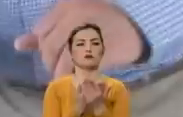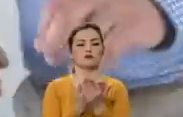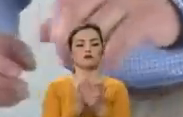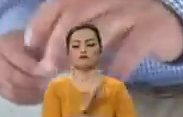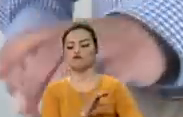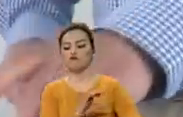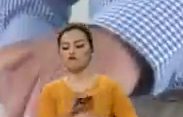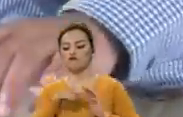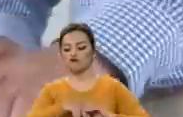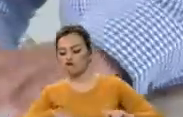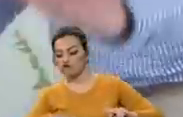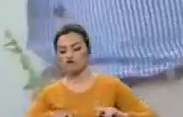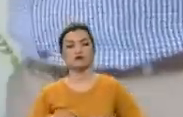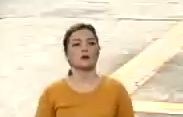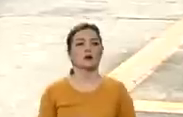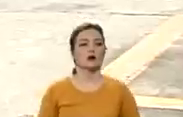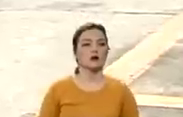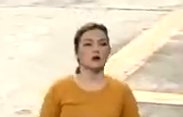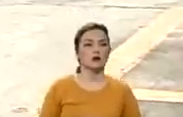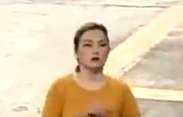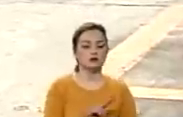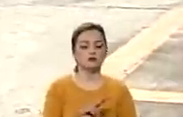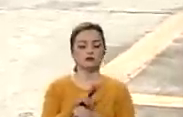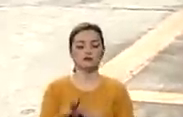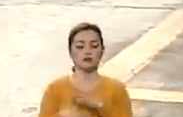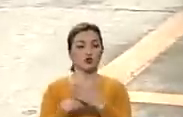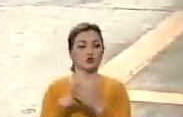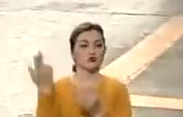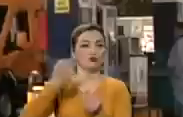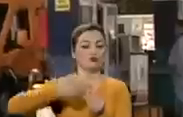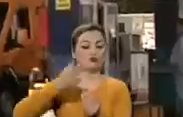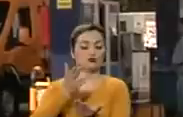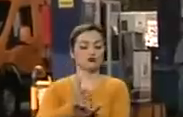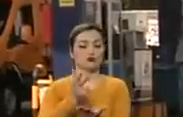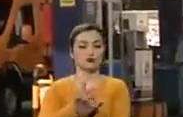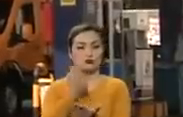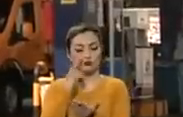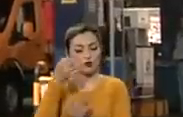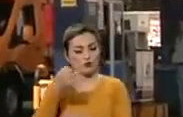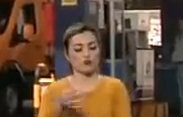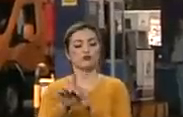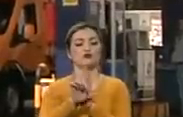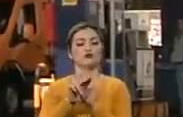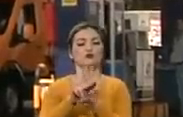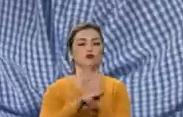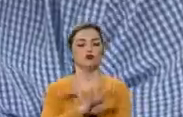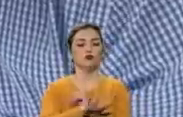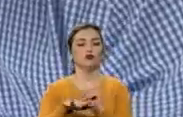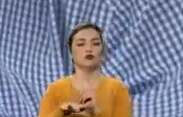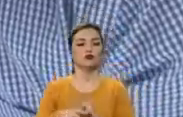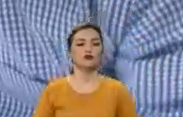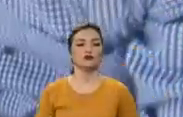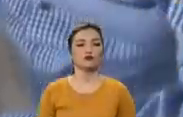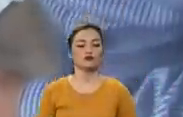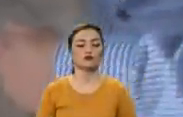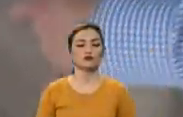que se hicieron. La entidad también informó que se realizan inspecciones en todas las gasolineras de Quito para que se cumpla la normativa ambiental.